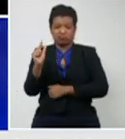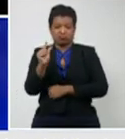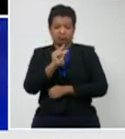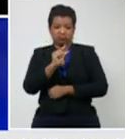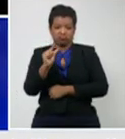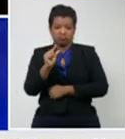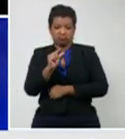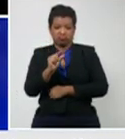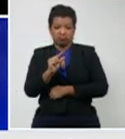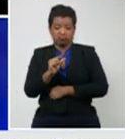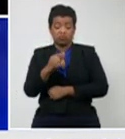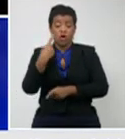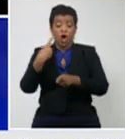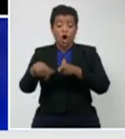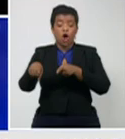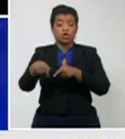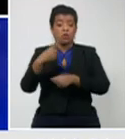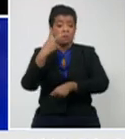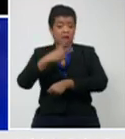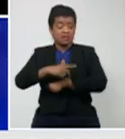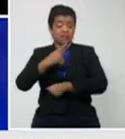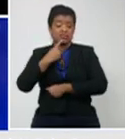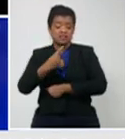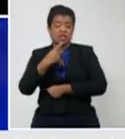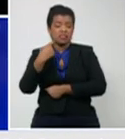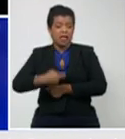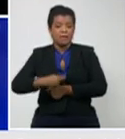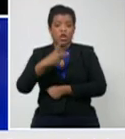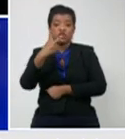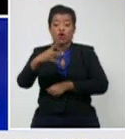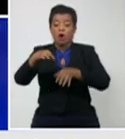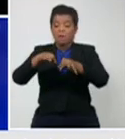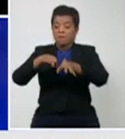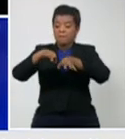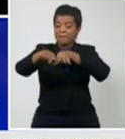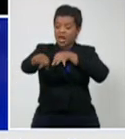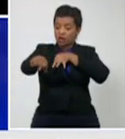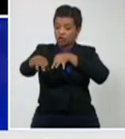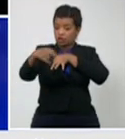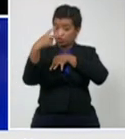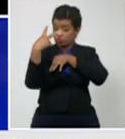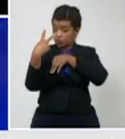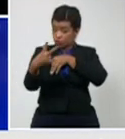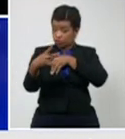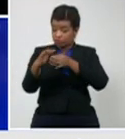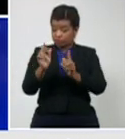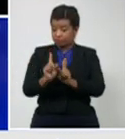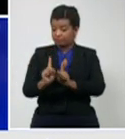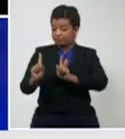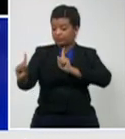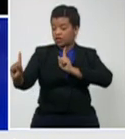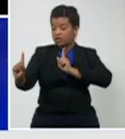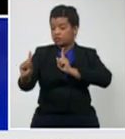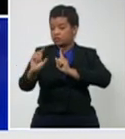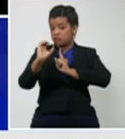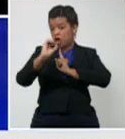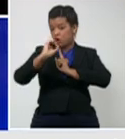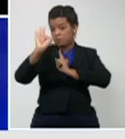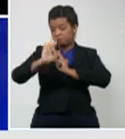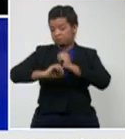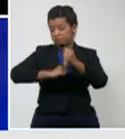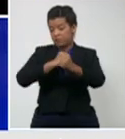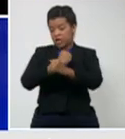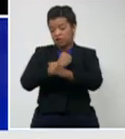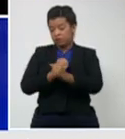metros de separación para que realmente se logre el 0% de riesgo que tenemos